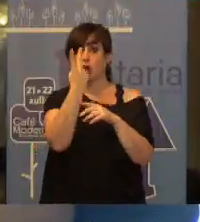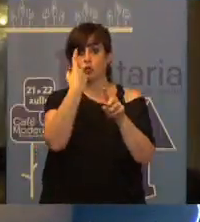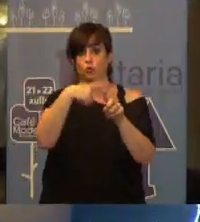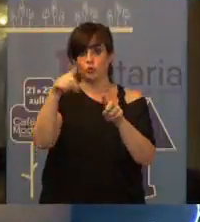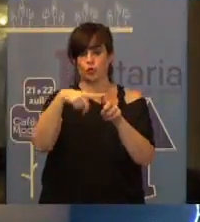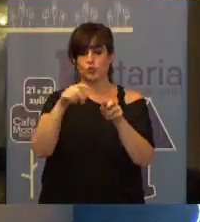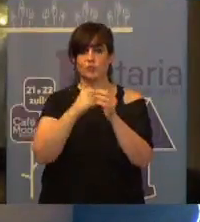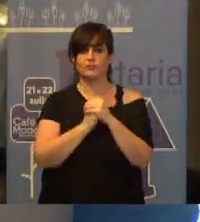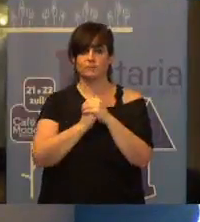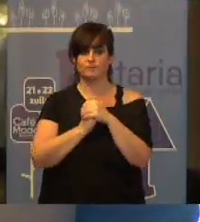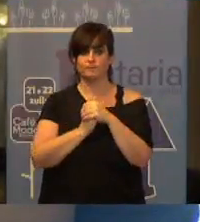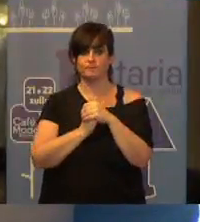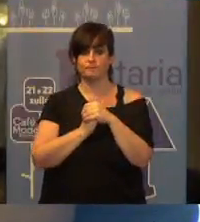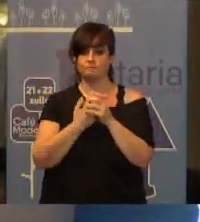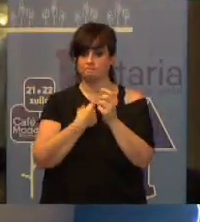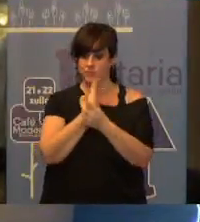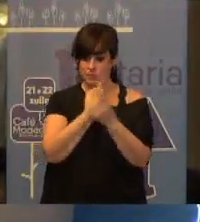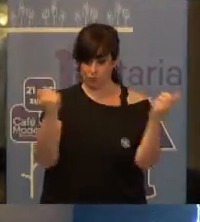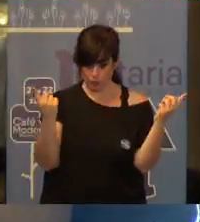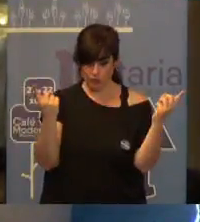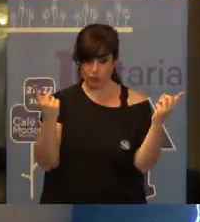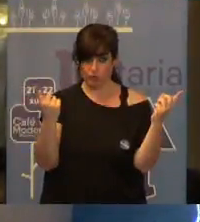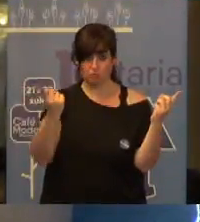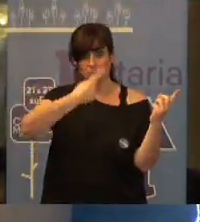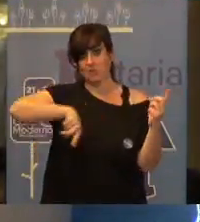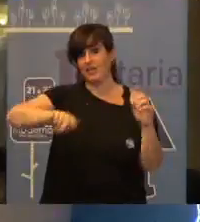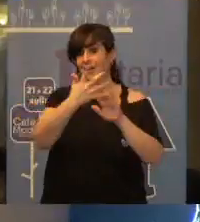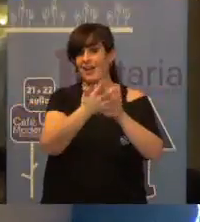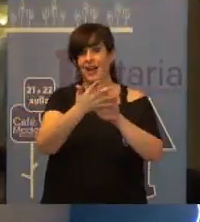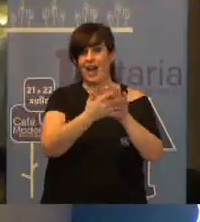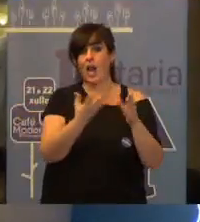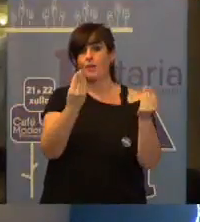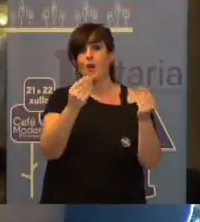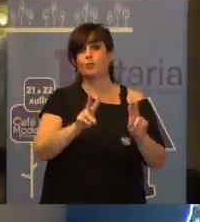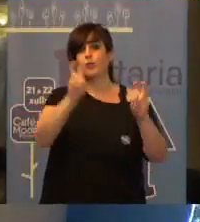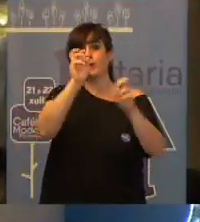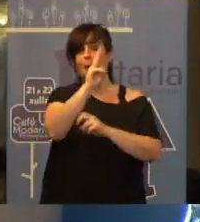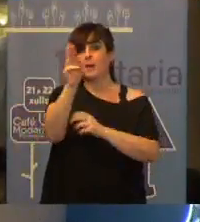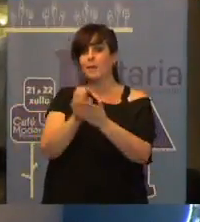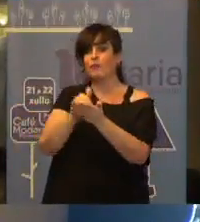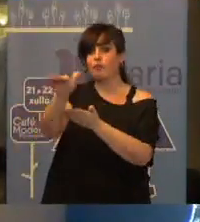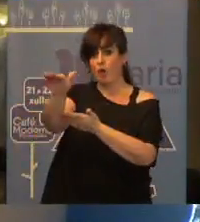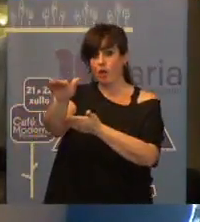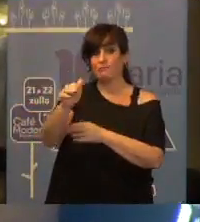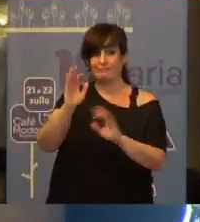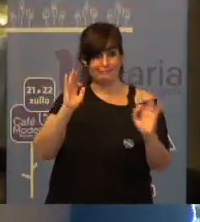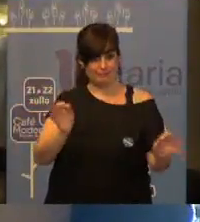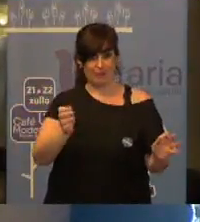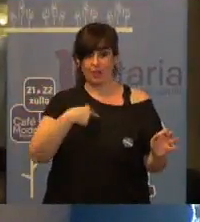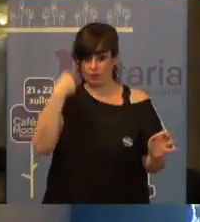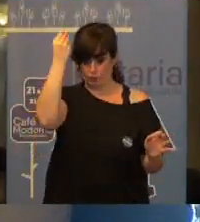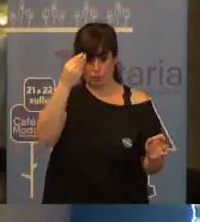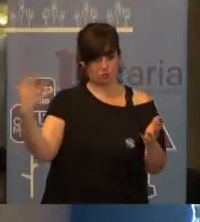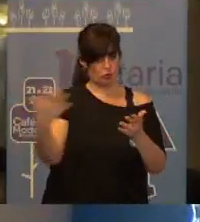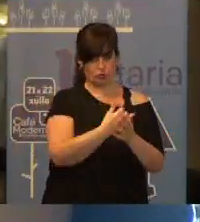non? Eu creo que falamos moito de que desbancar o PP. Evidentemente, eu creo que todo o mundo queremos desbancar